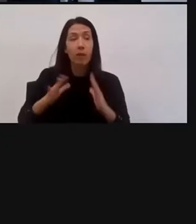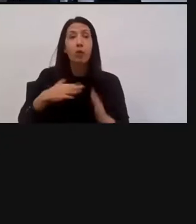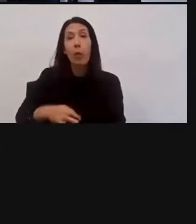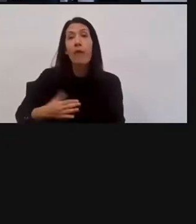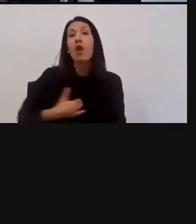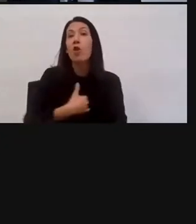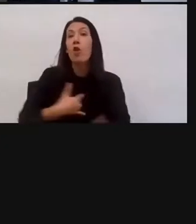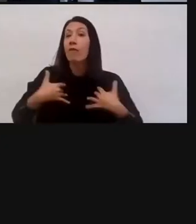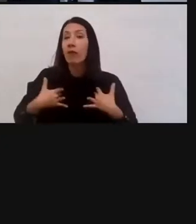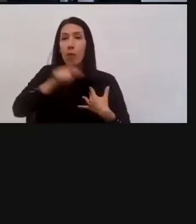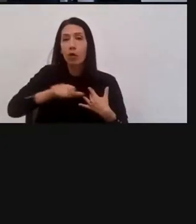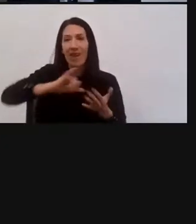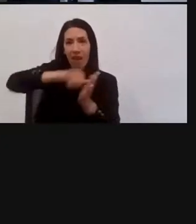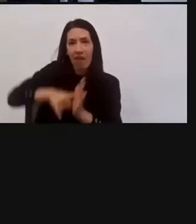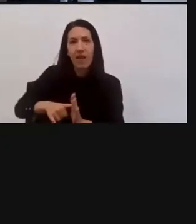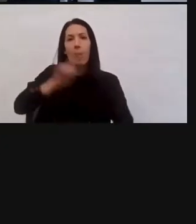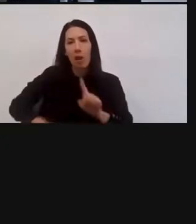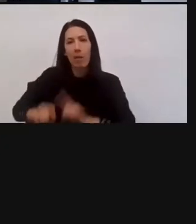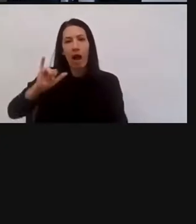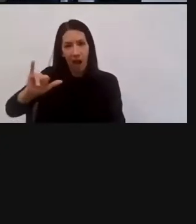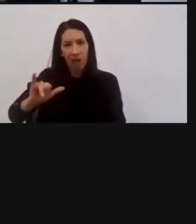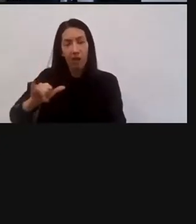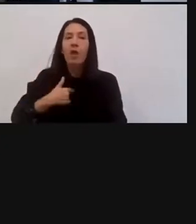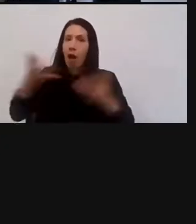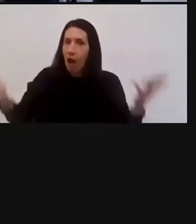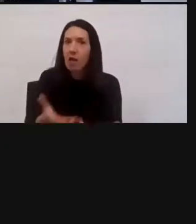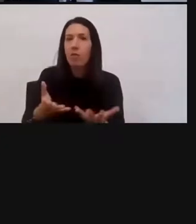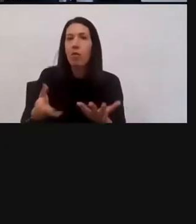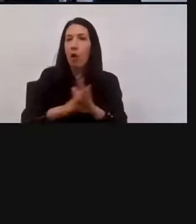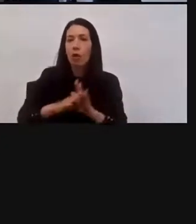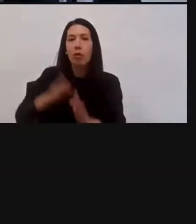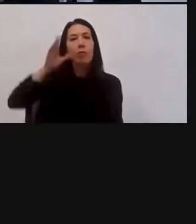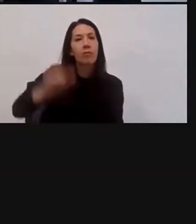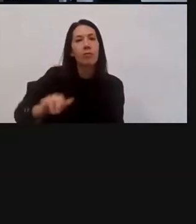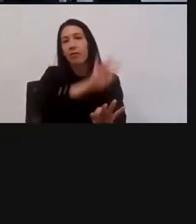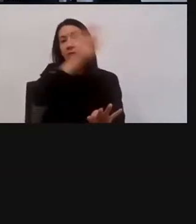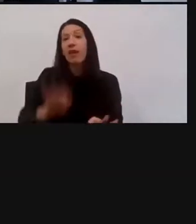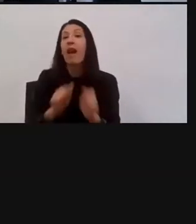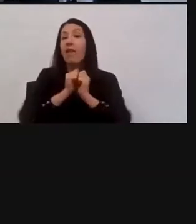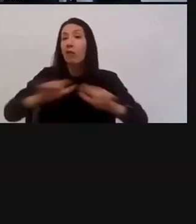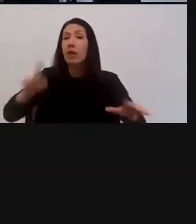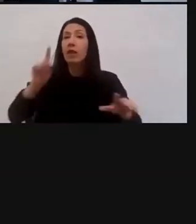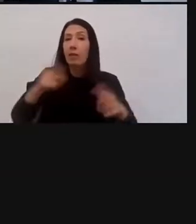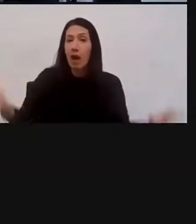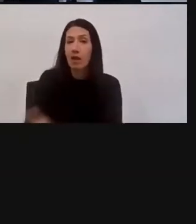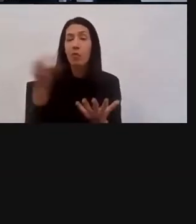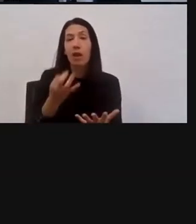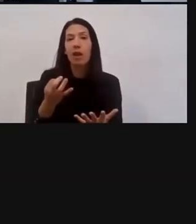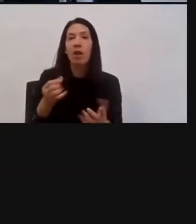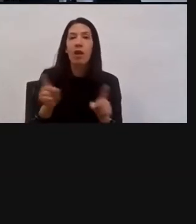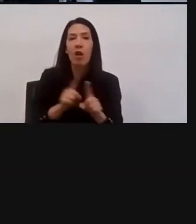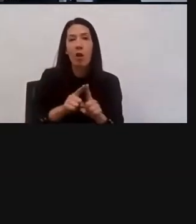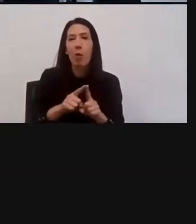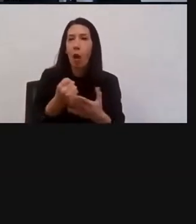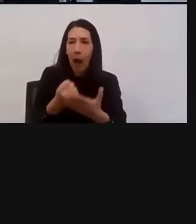nuestro entorno puede tener un problema de este tipo. Así que os animo a seguir la jornada, os animo a difundirla y os animo también a que seáis nuestros partners